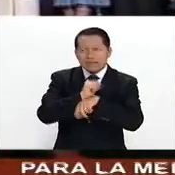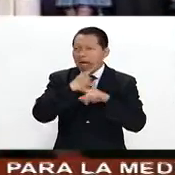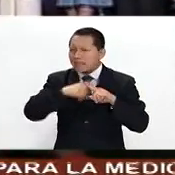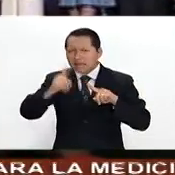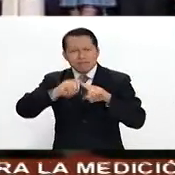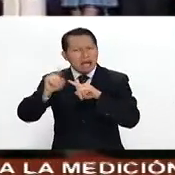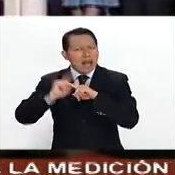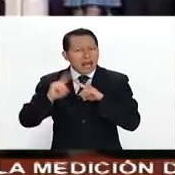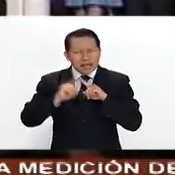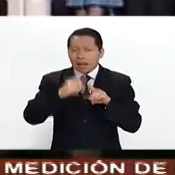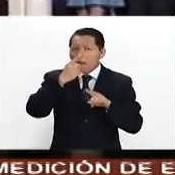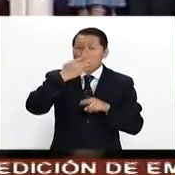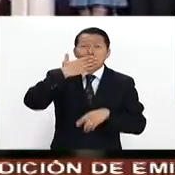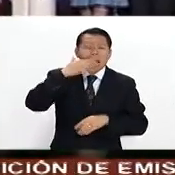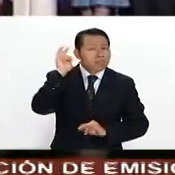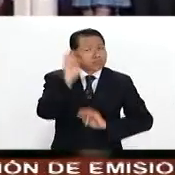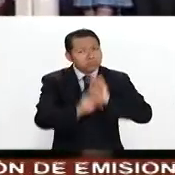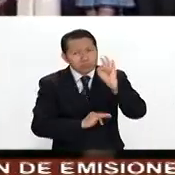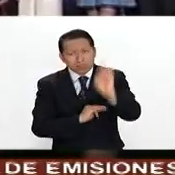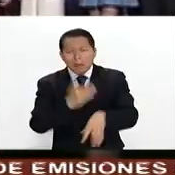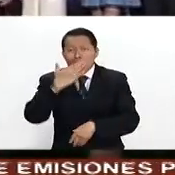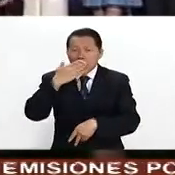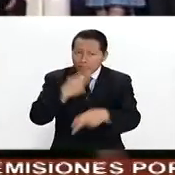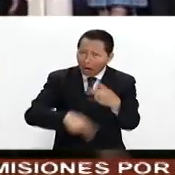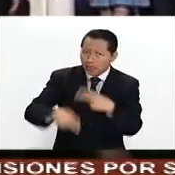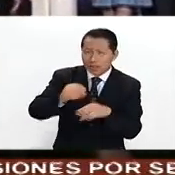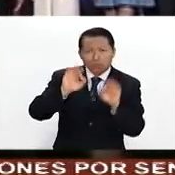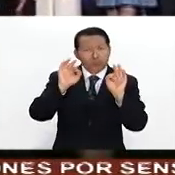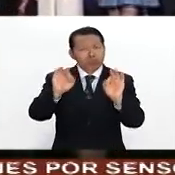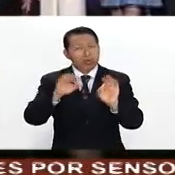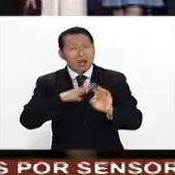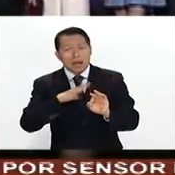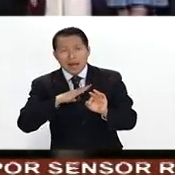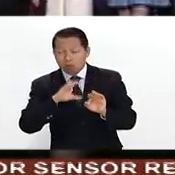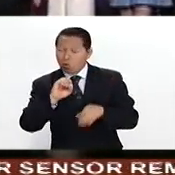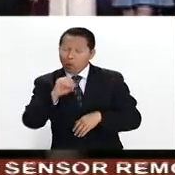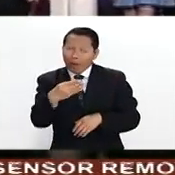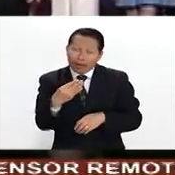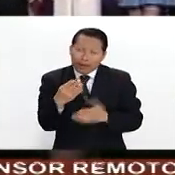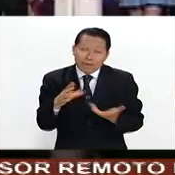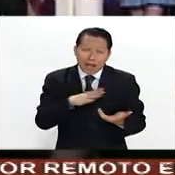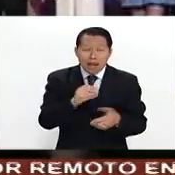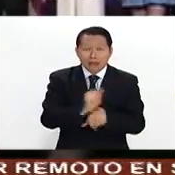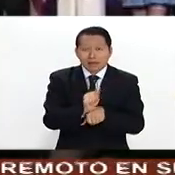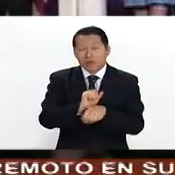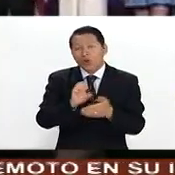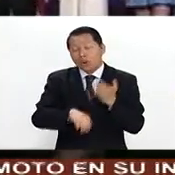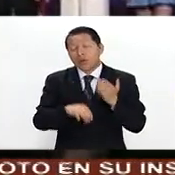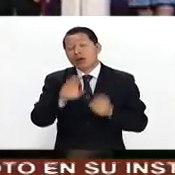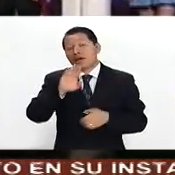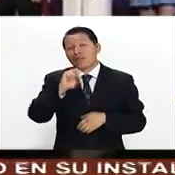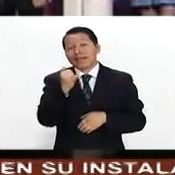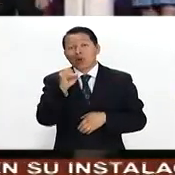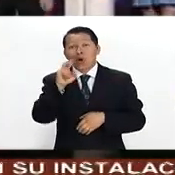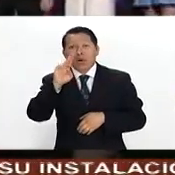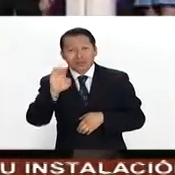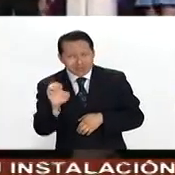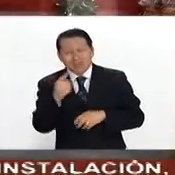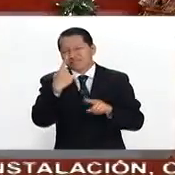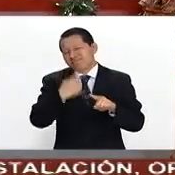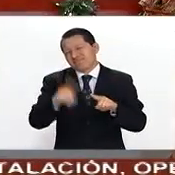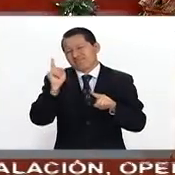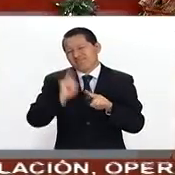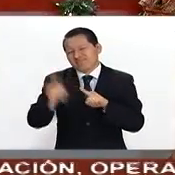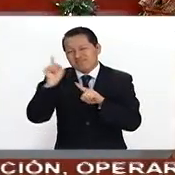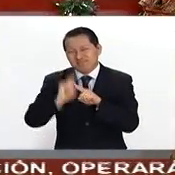bienvenida al presidente de los Estados Unidos, en este caso a Barack Obama, artistas como Beyoncé, en fin. Pero eso